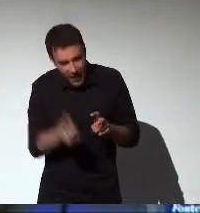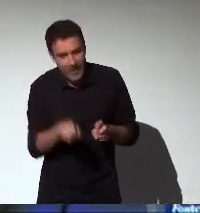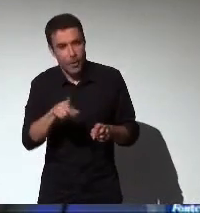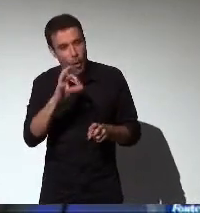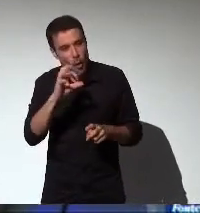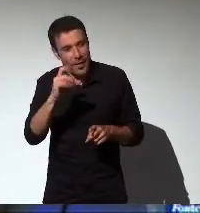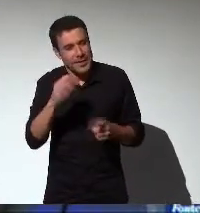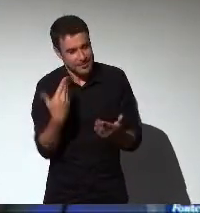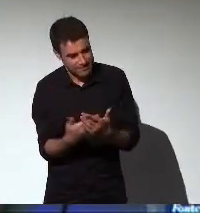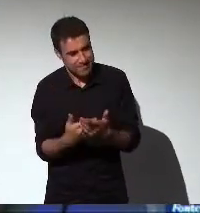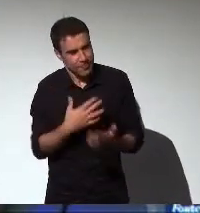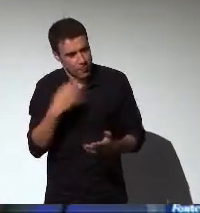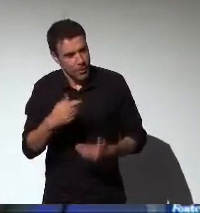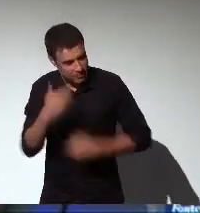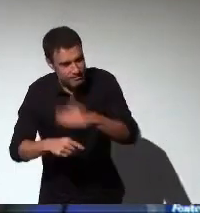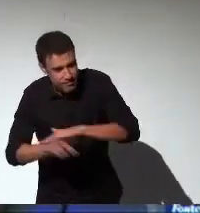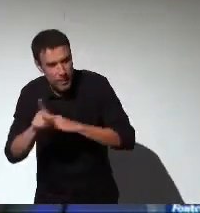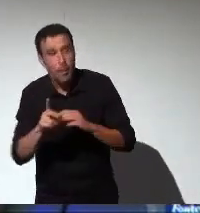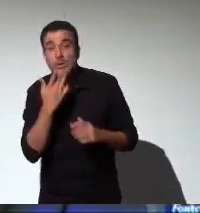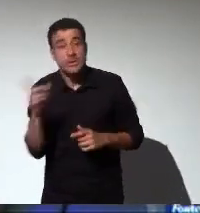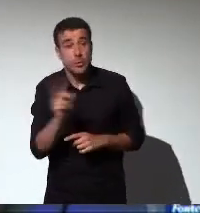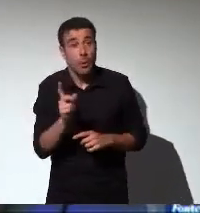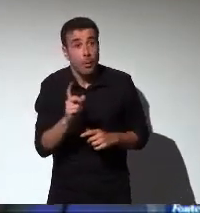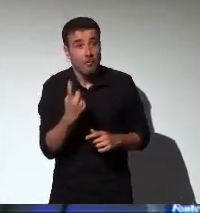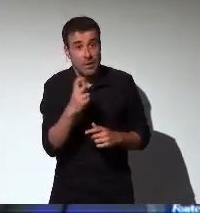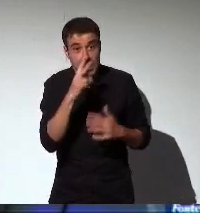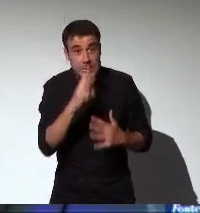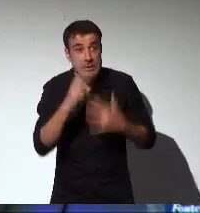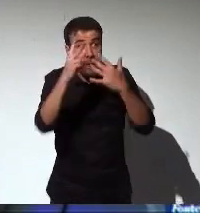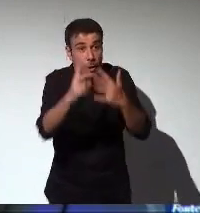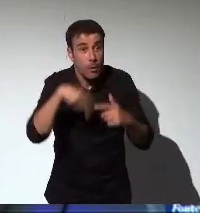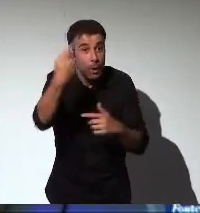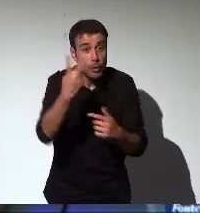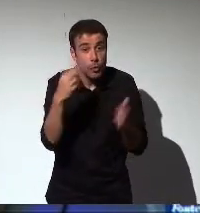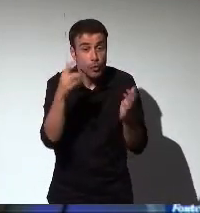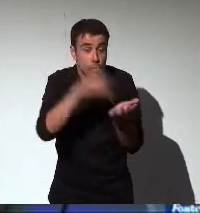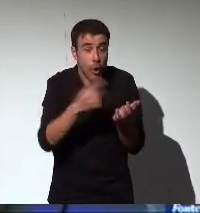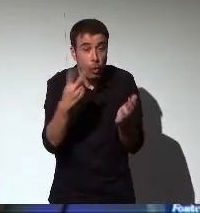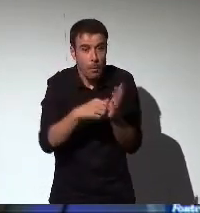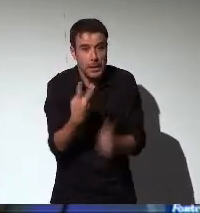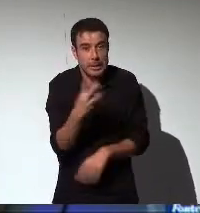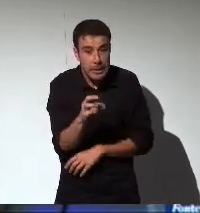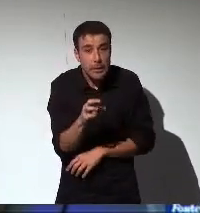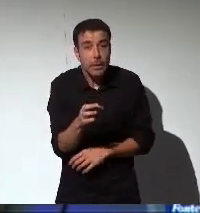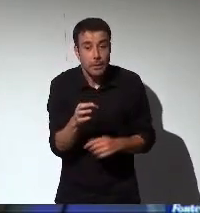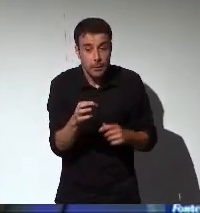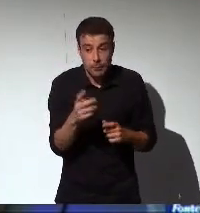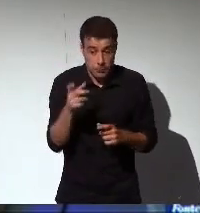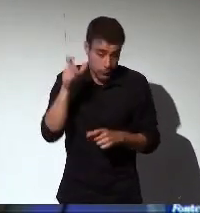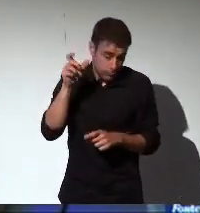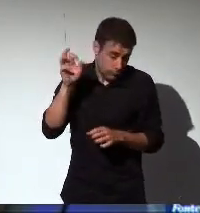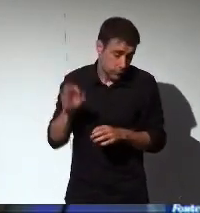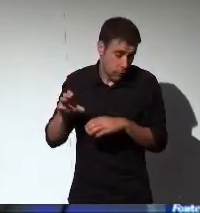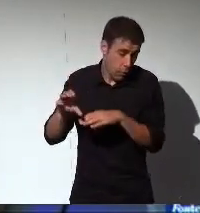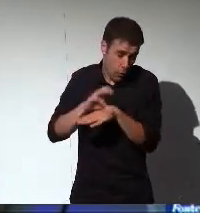engañándonos sabiendo que quedan 7 años para llegar a 2030. Seguramente el consejero, que le he oído